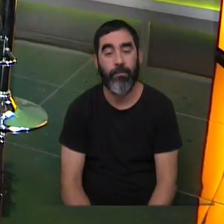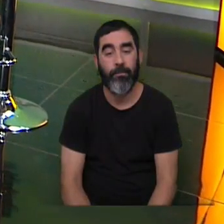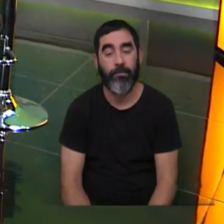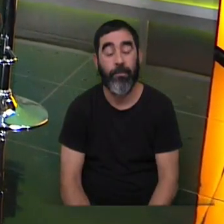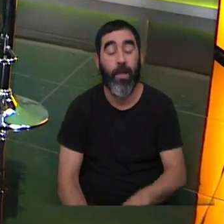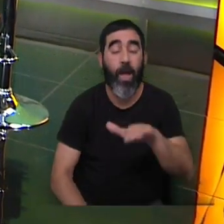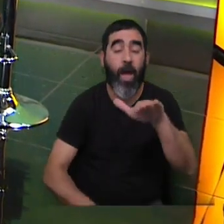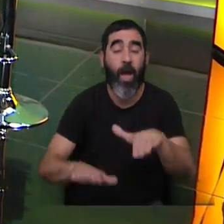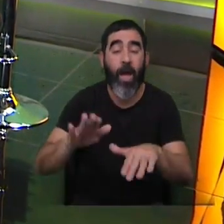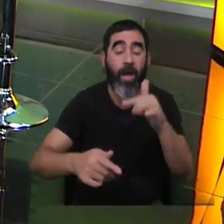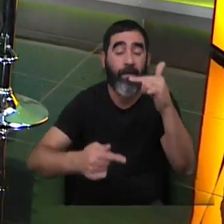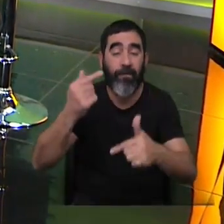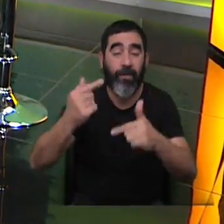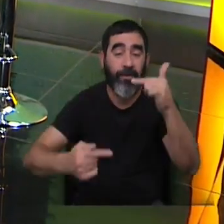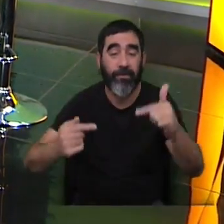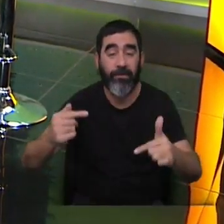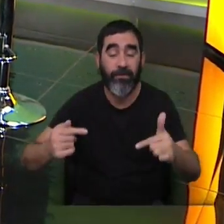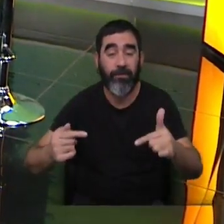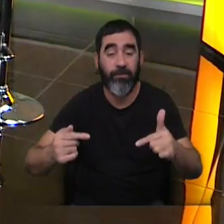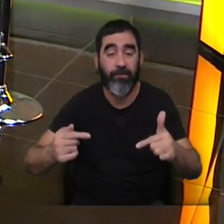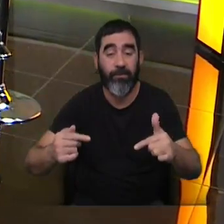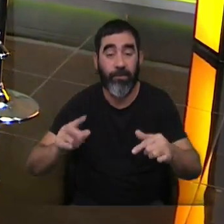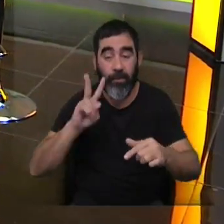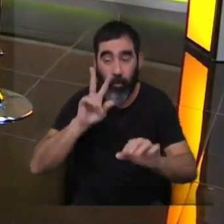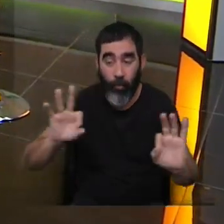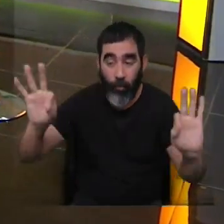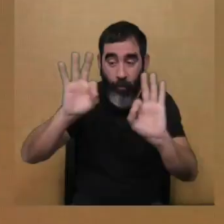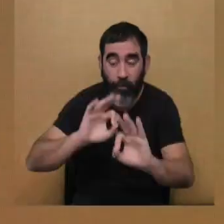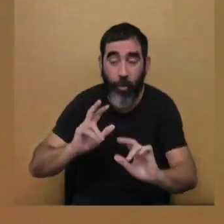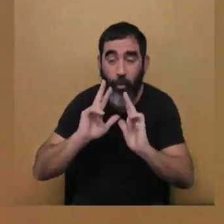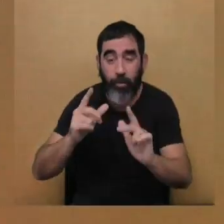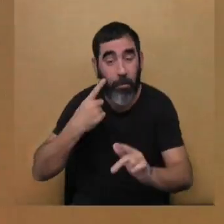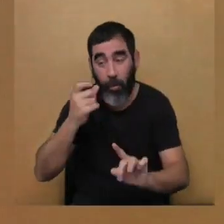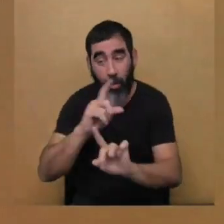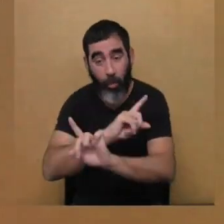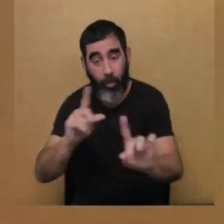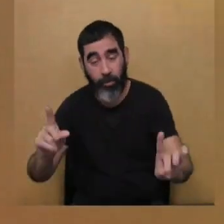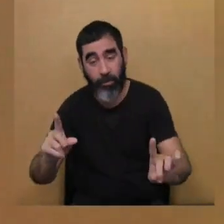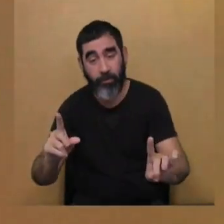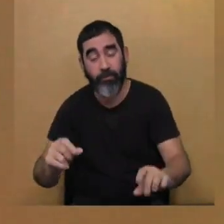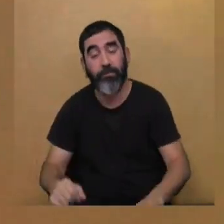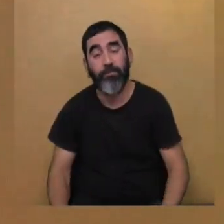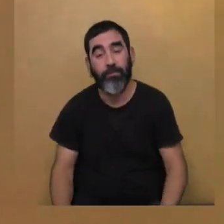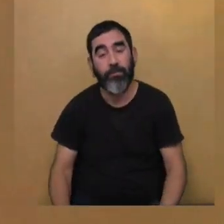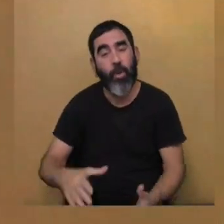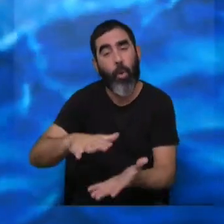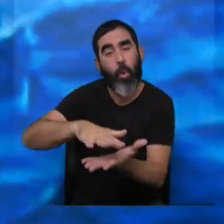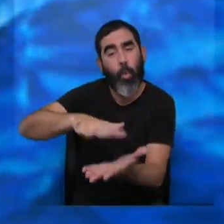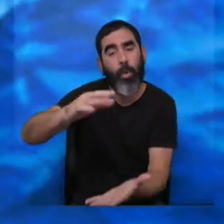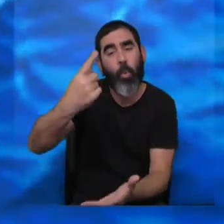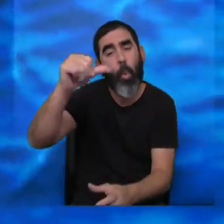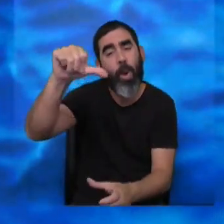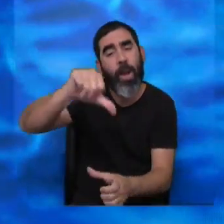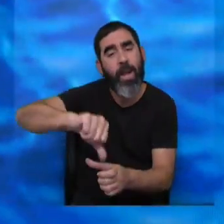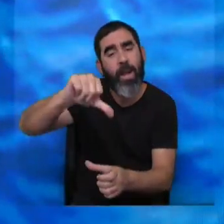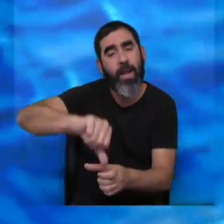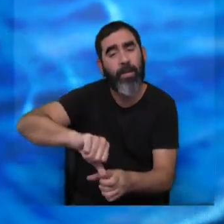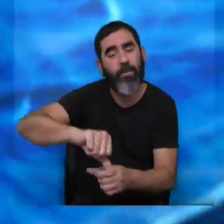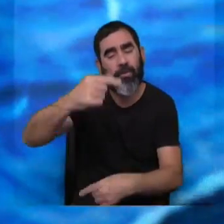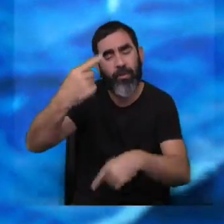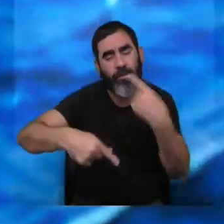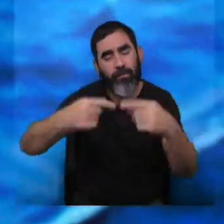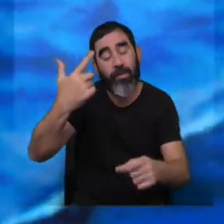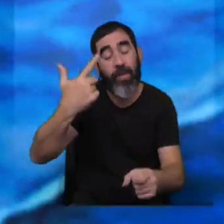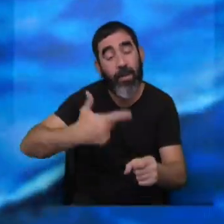A veces hay cosas que si no las visualizas o no las decís no te das cuenta. Veía esas botellas de 1 litro de distintos tipos